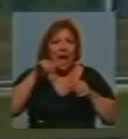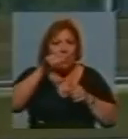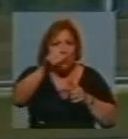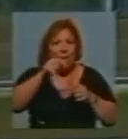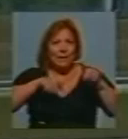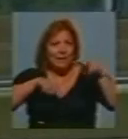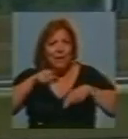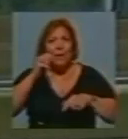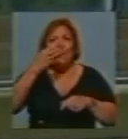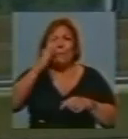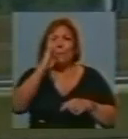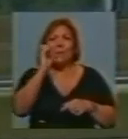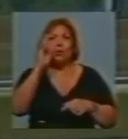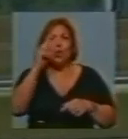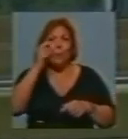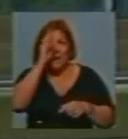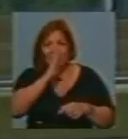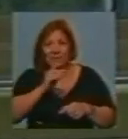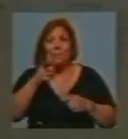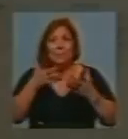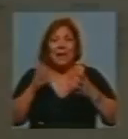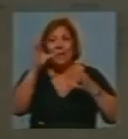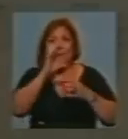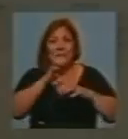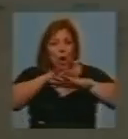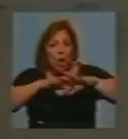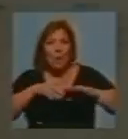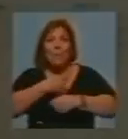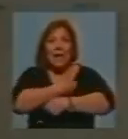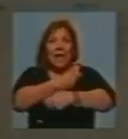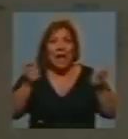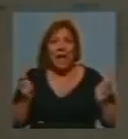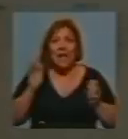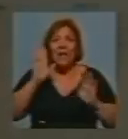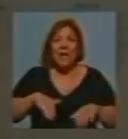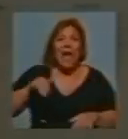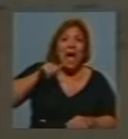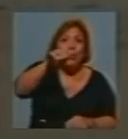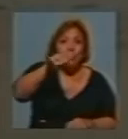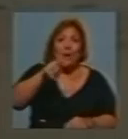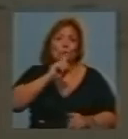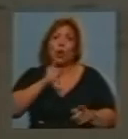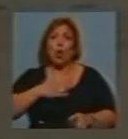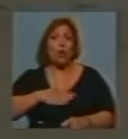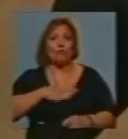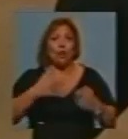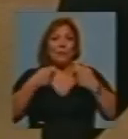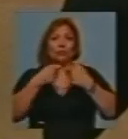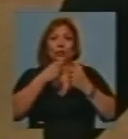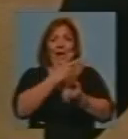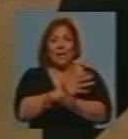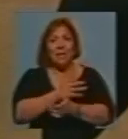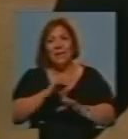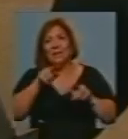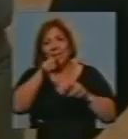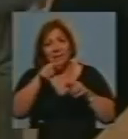y Petrobras para formar una empresa logística de distribución de combustible en el área del Aeropuerto Internacional de Carrasco. Esa asociación